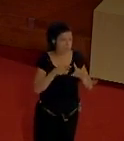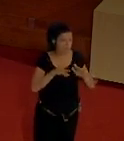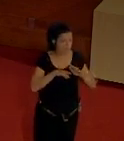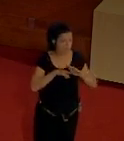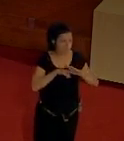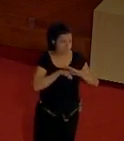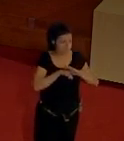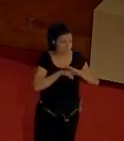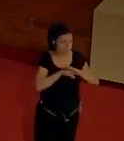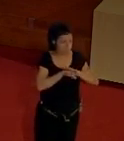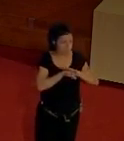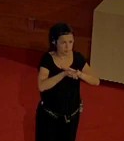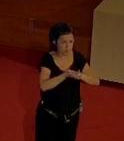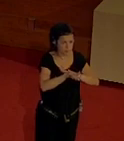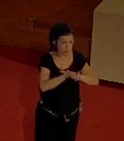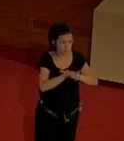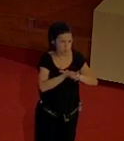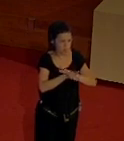esa aspiración de